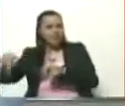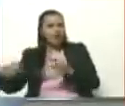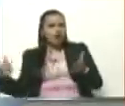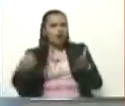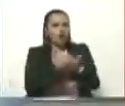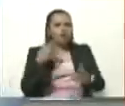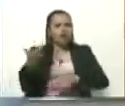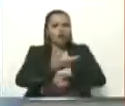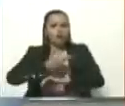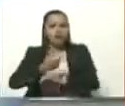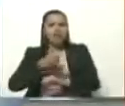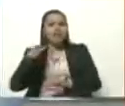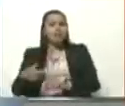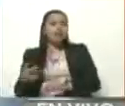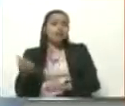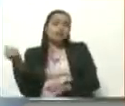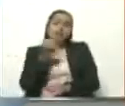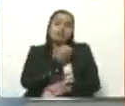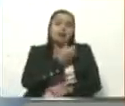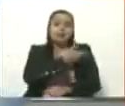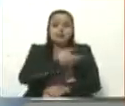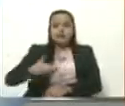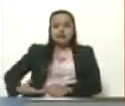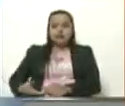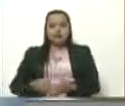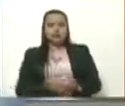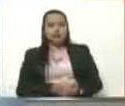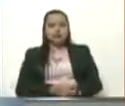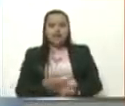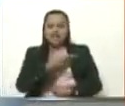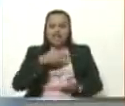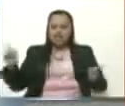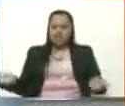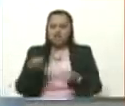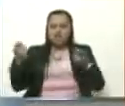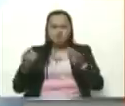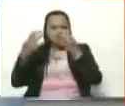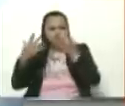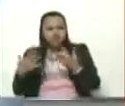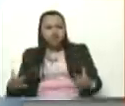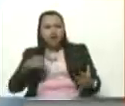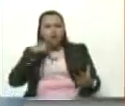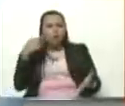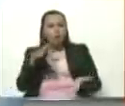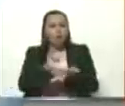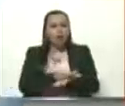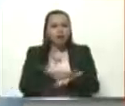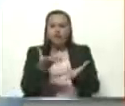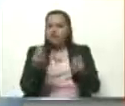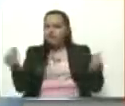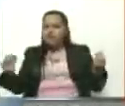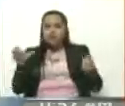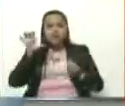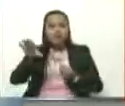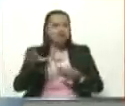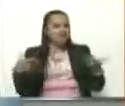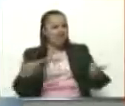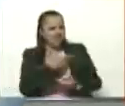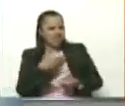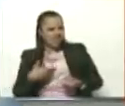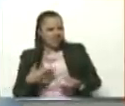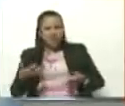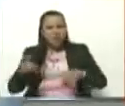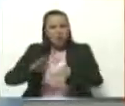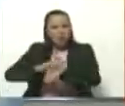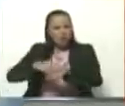por intento de magnicidio fomentar un baño de sangre del país para que finalmente que cree en ustedes para que